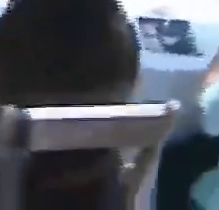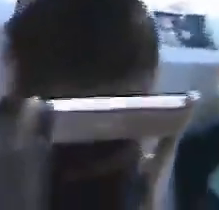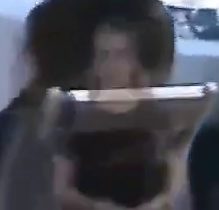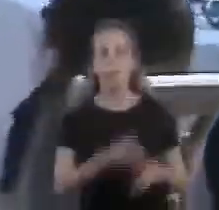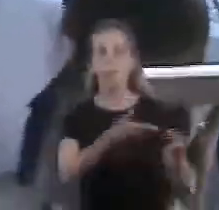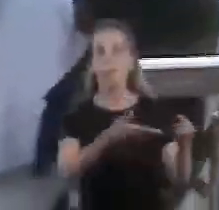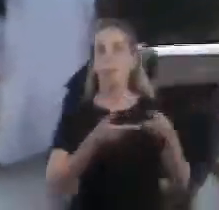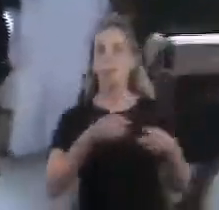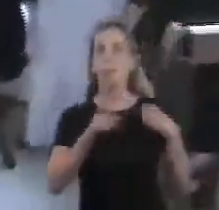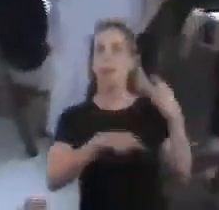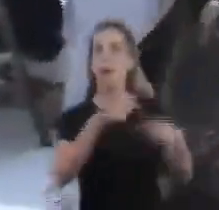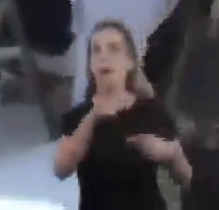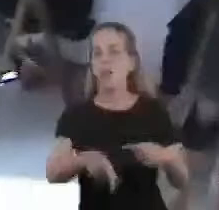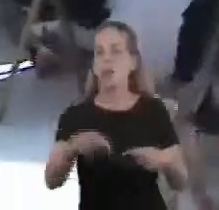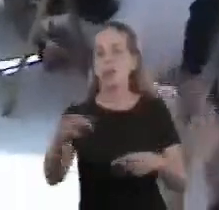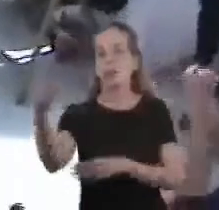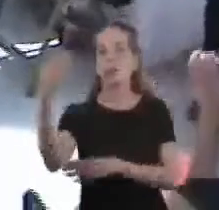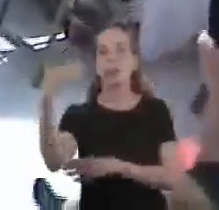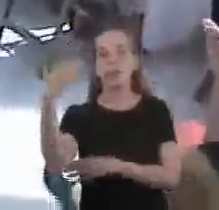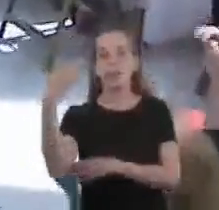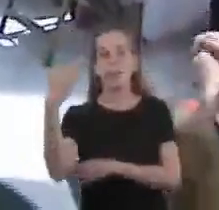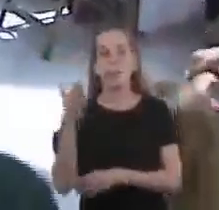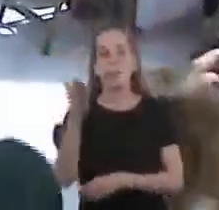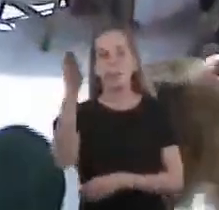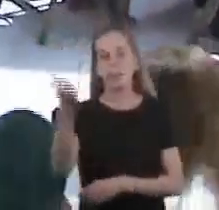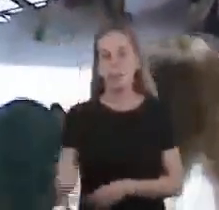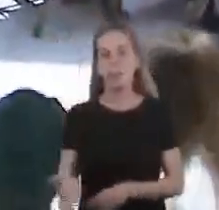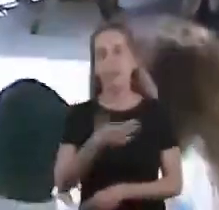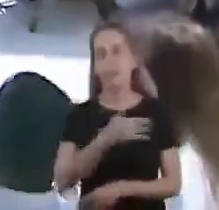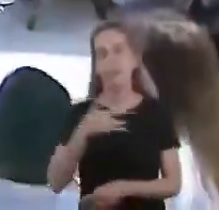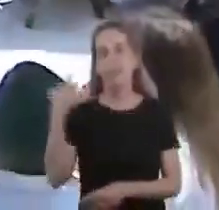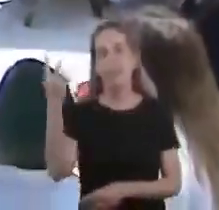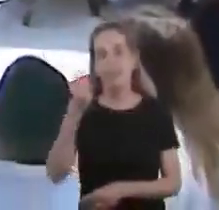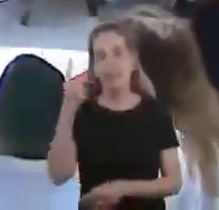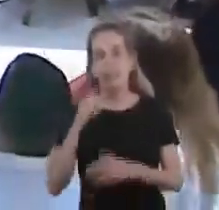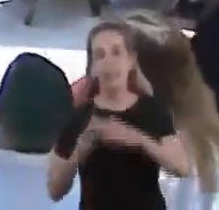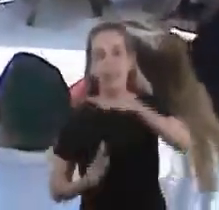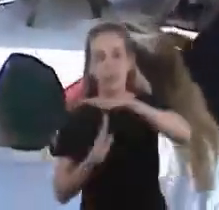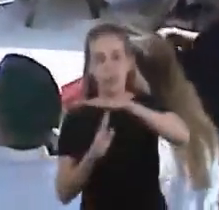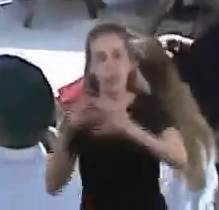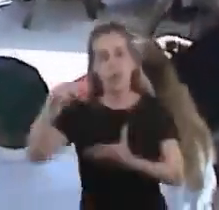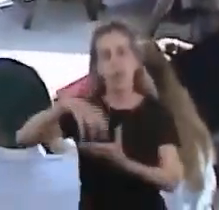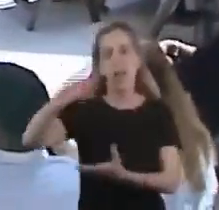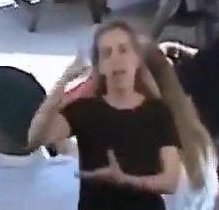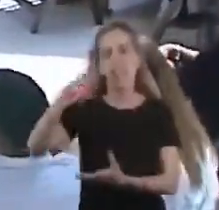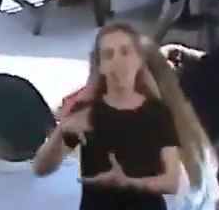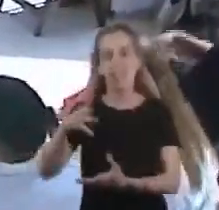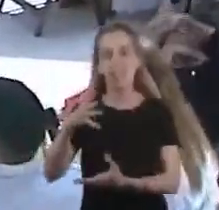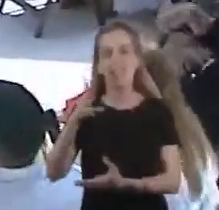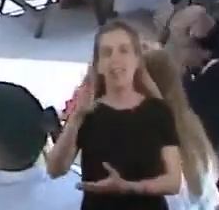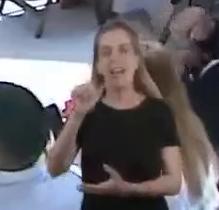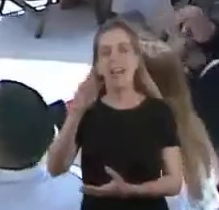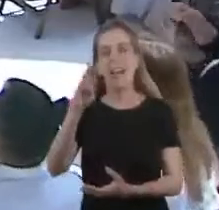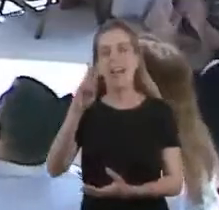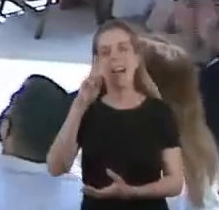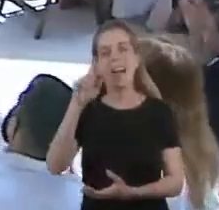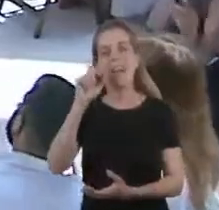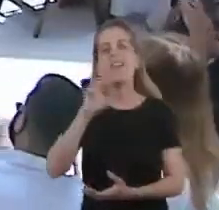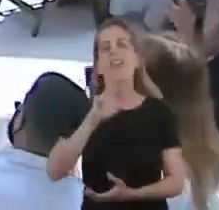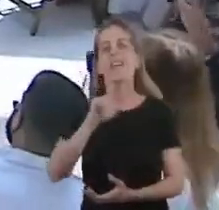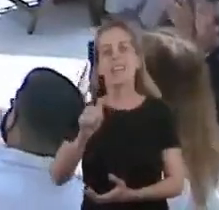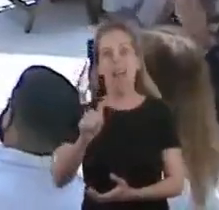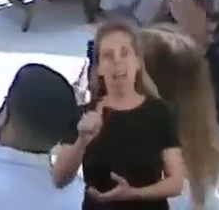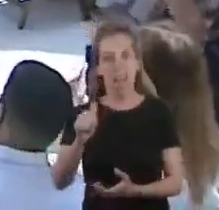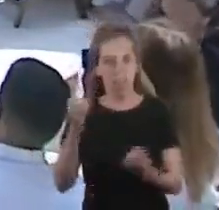Invitamos a continuación a hacer uso de la palabra a la señora directora ejecutiva de la ANSES, Fernanda Roberta.